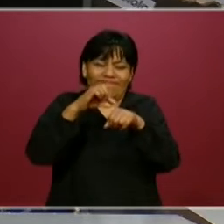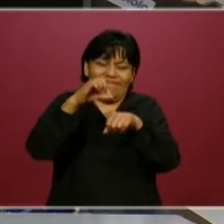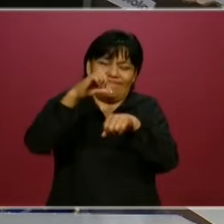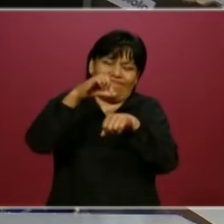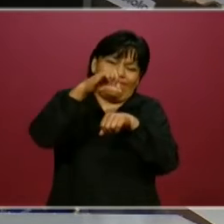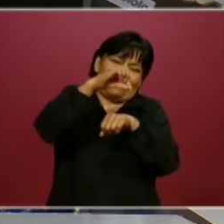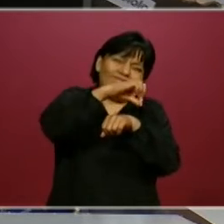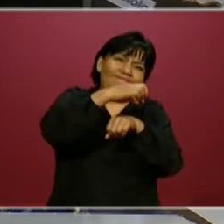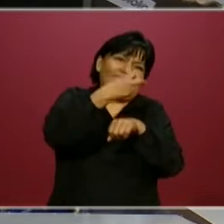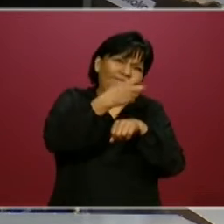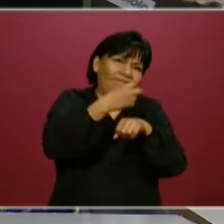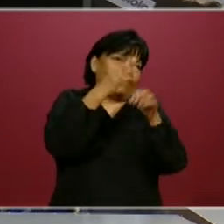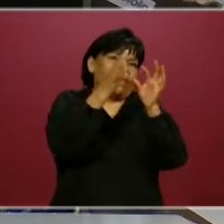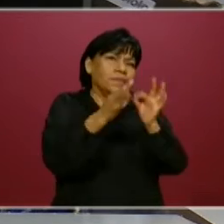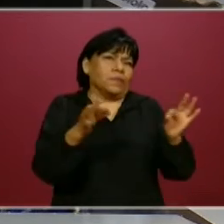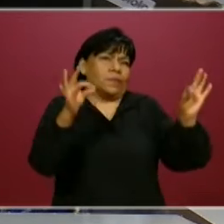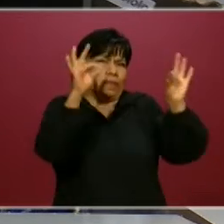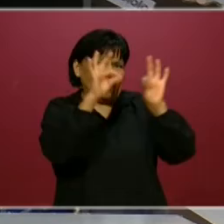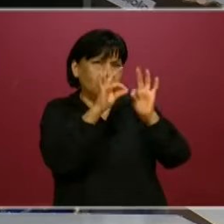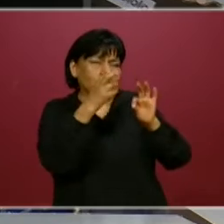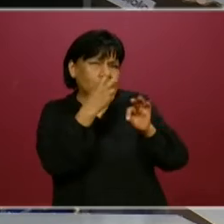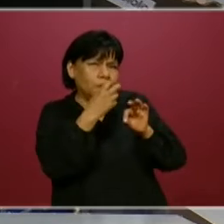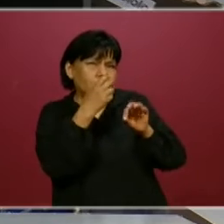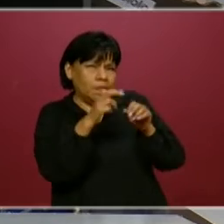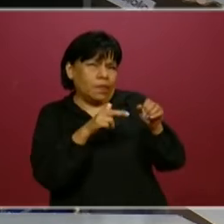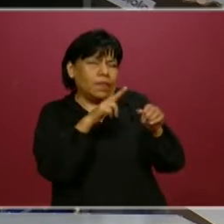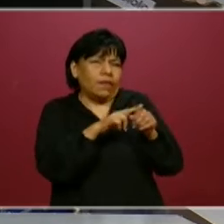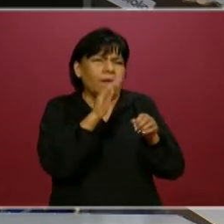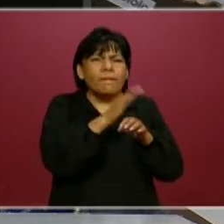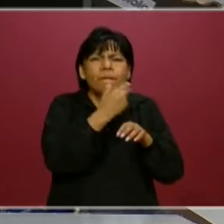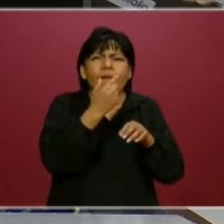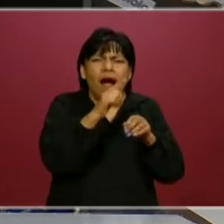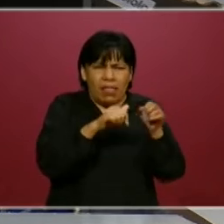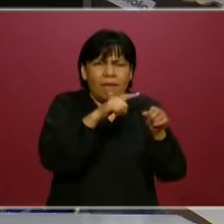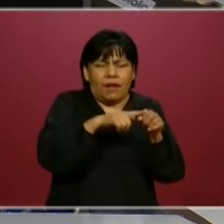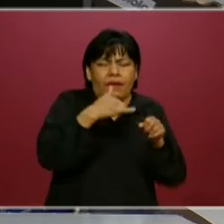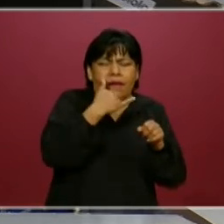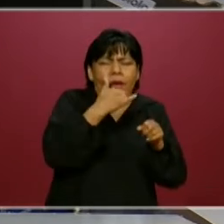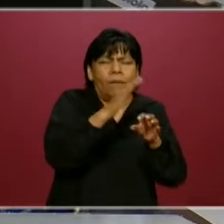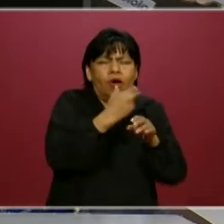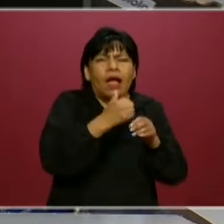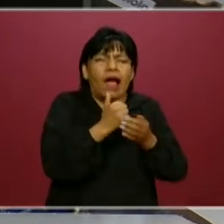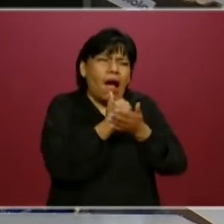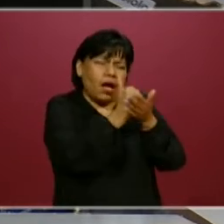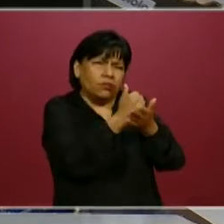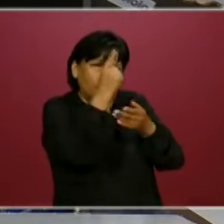estas pues son muy importantes en este animalito porque lo ayudan a su supervivencia